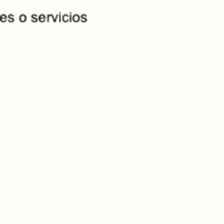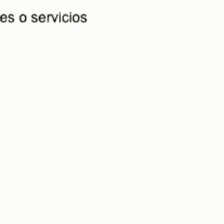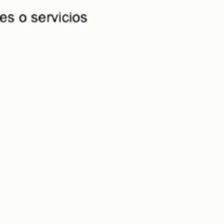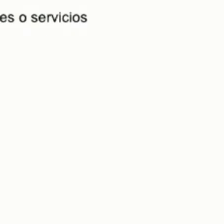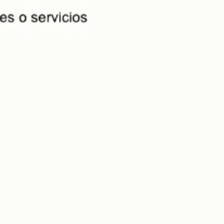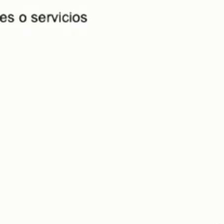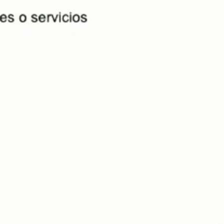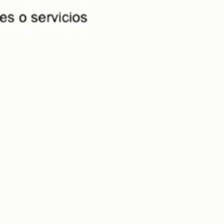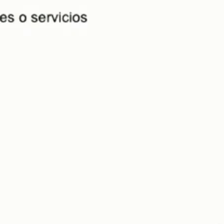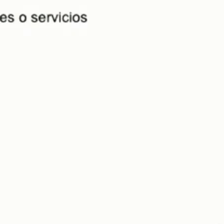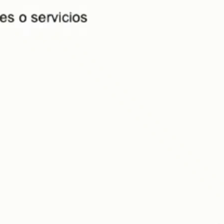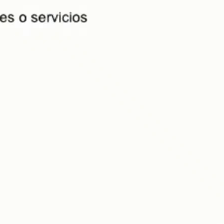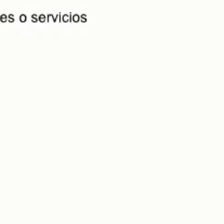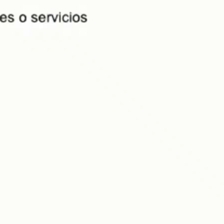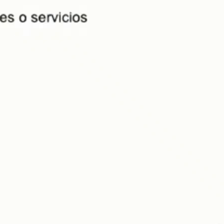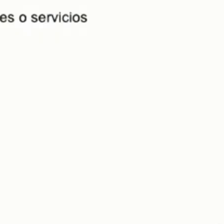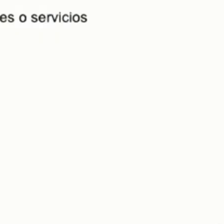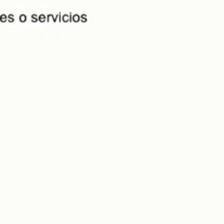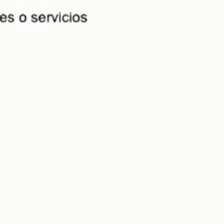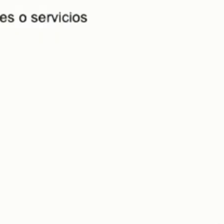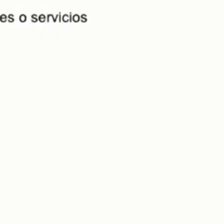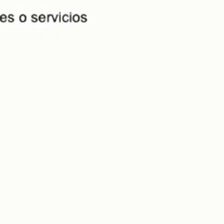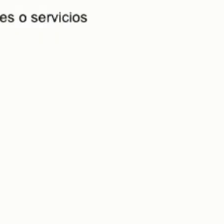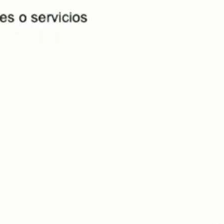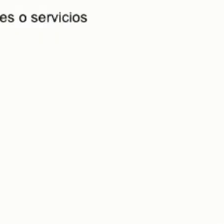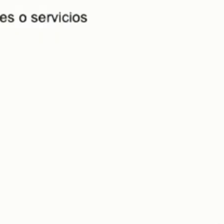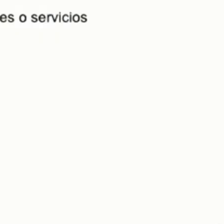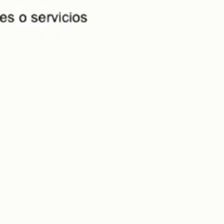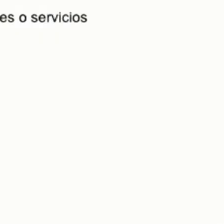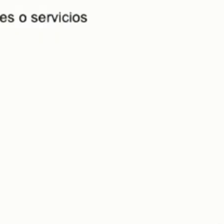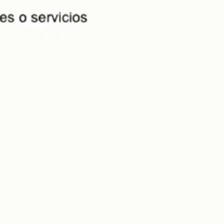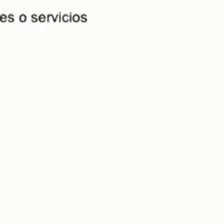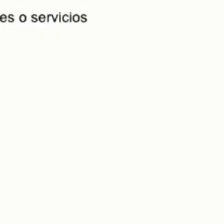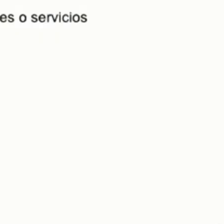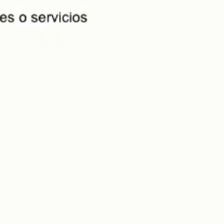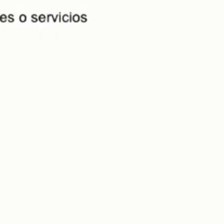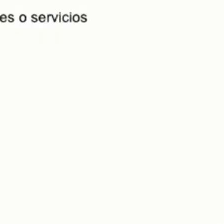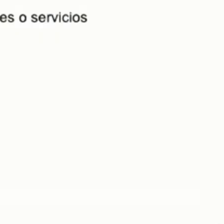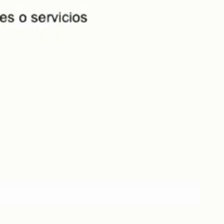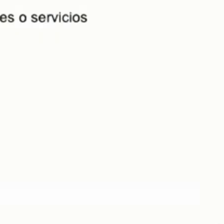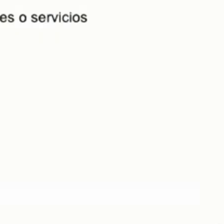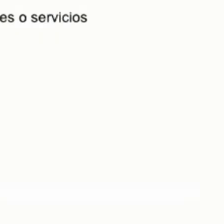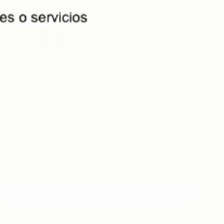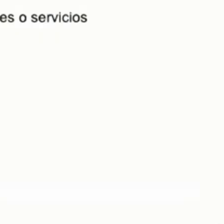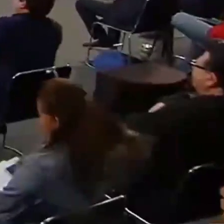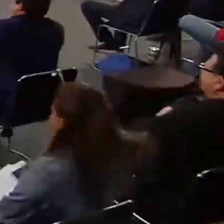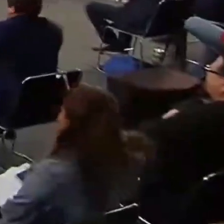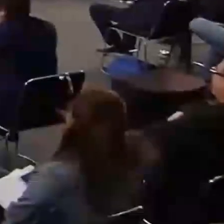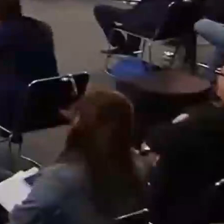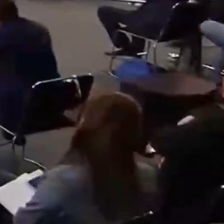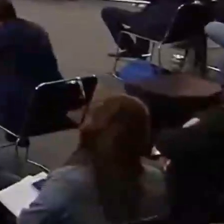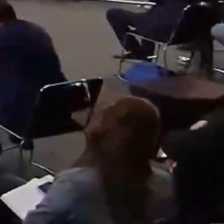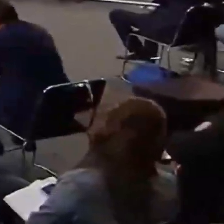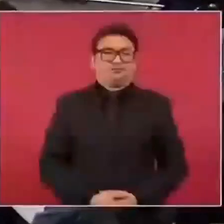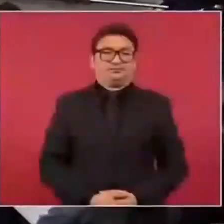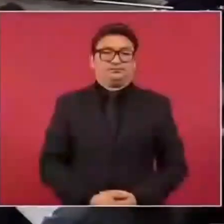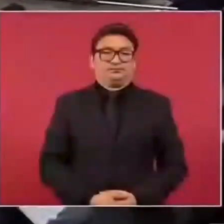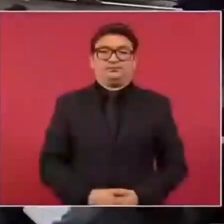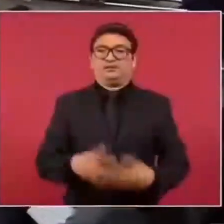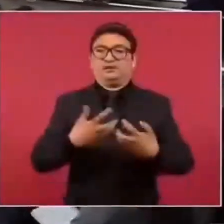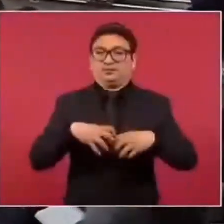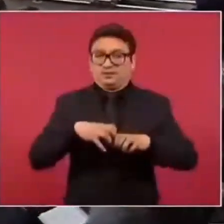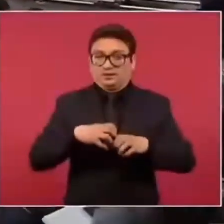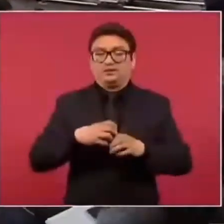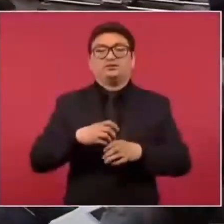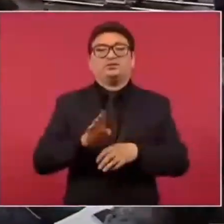Poner bajo la explotación y administración del sector privado empresas, bienes o servicios que